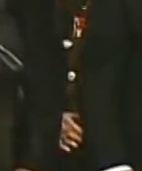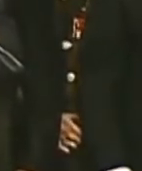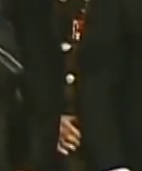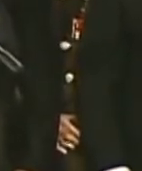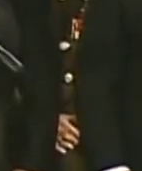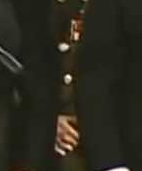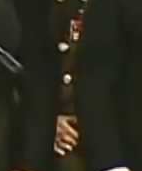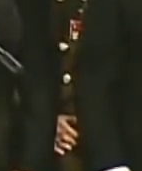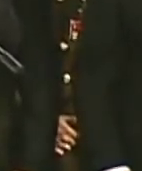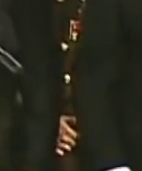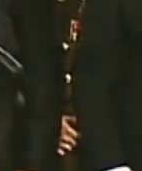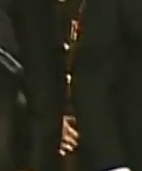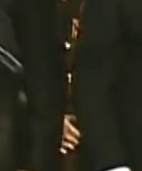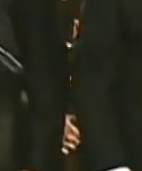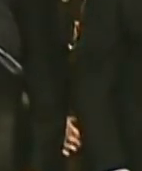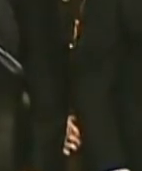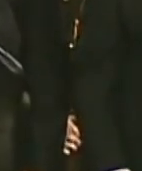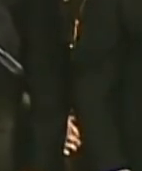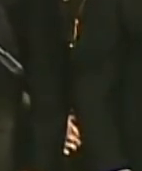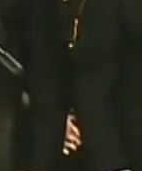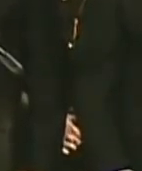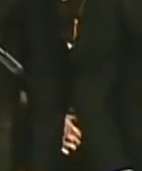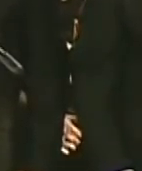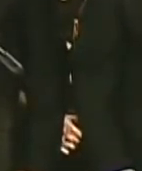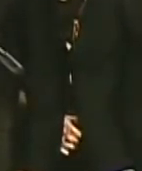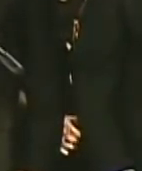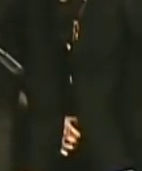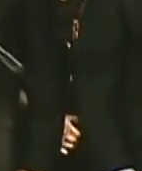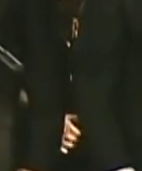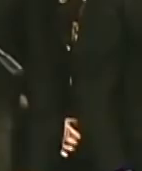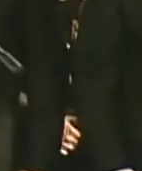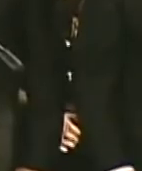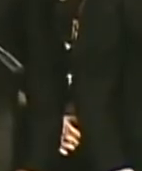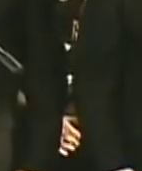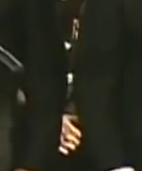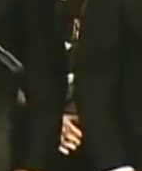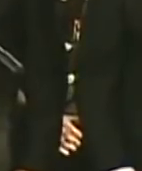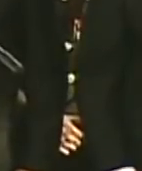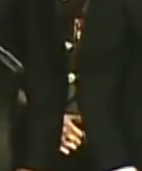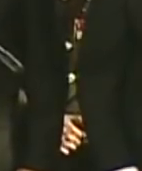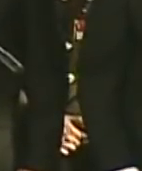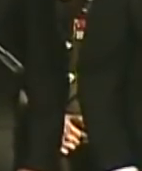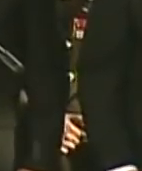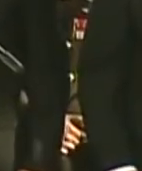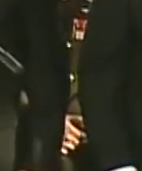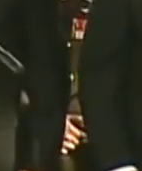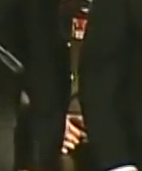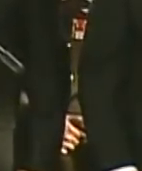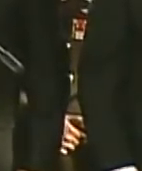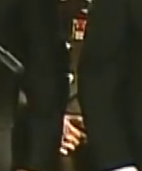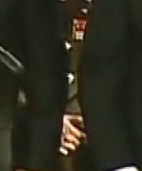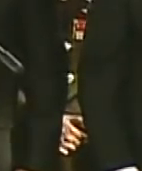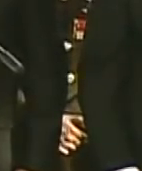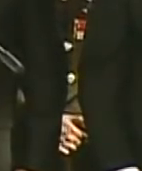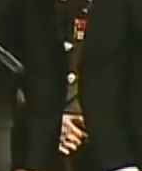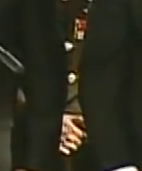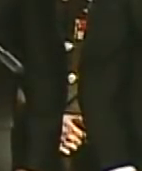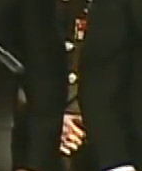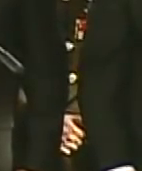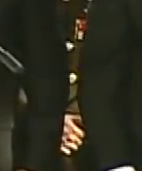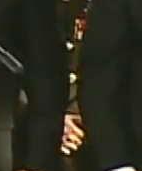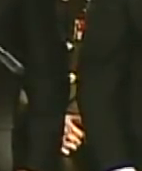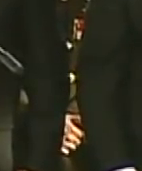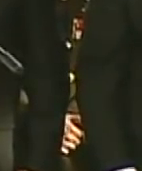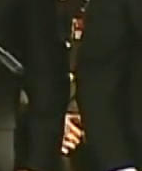engañoso. El verdadero camino es seguir nuestro rumbo de trabajo, de construcción de una Venezuela productiva,